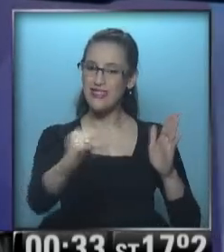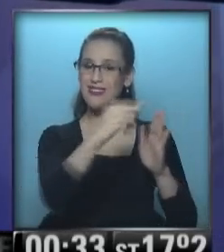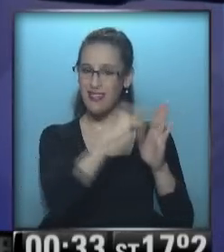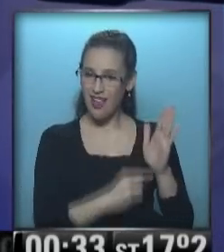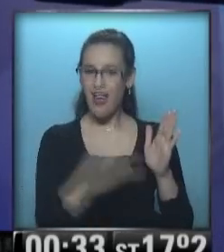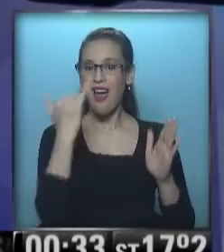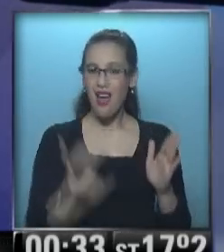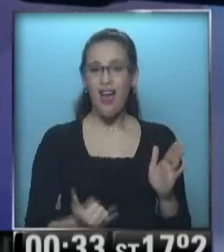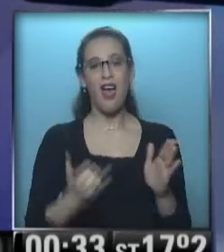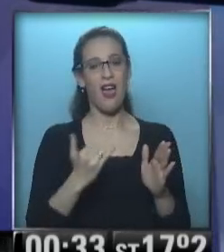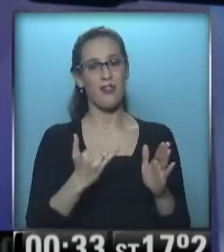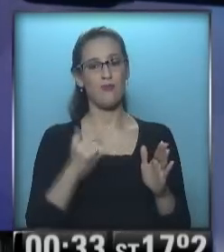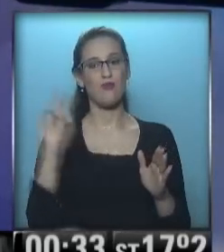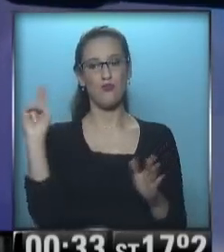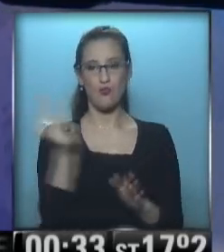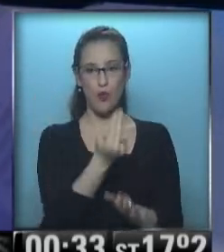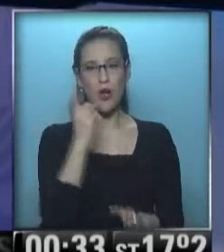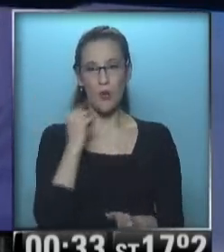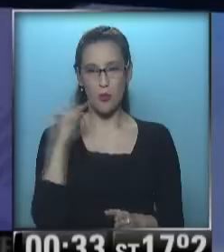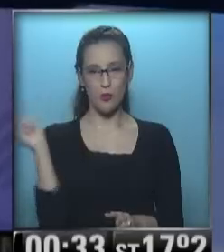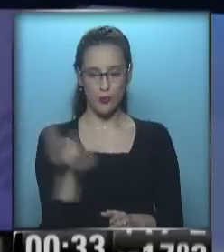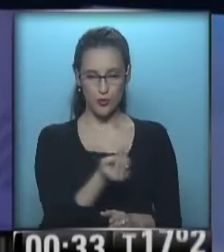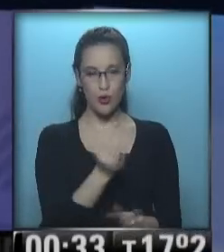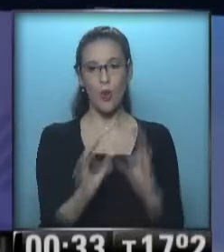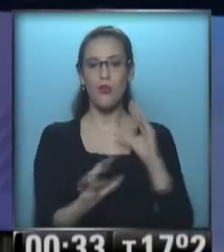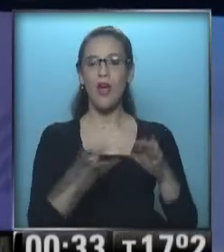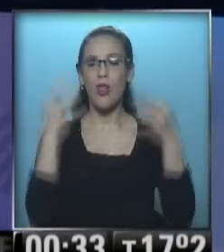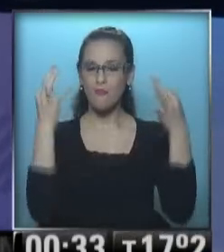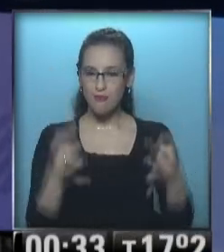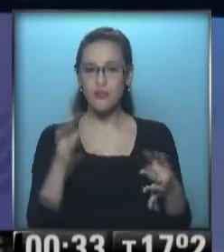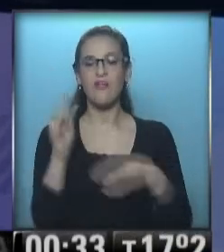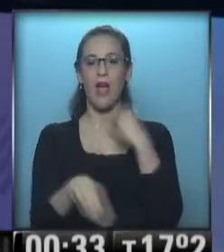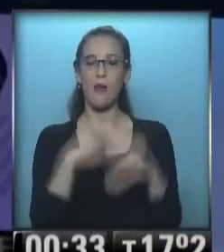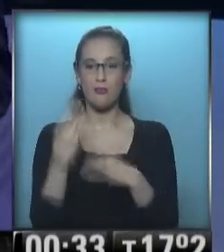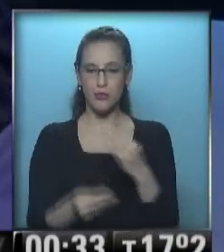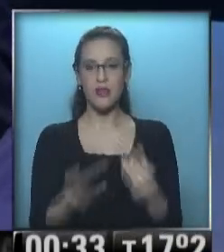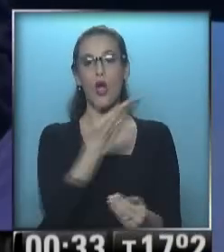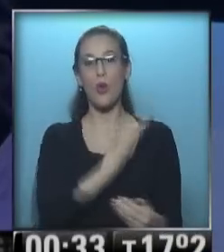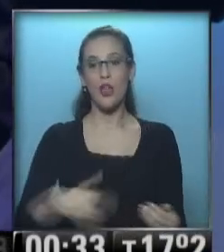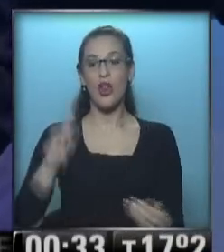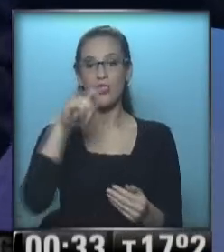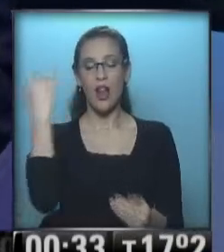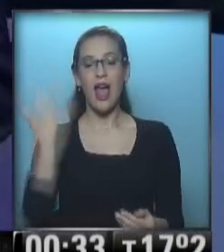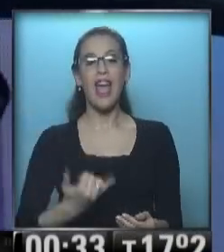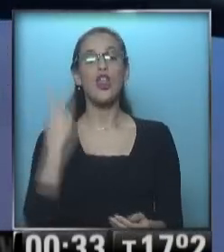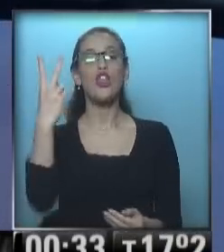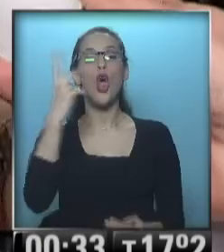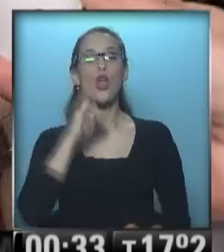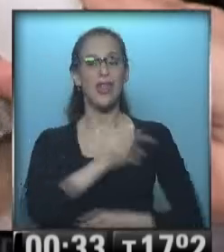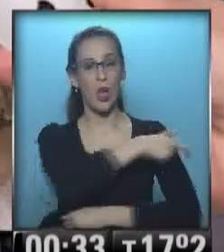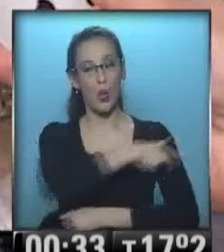la noticia desde allí con un comunicado oficial de la familia. El gobierno nacional dispuso 2 días de duelo.